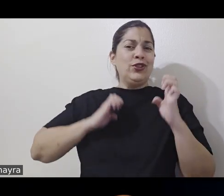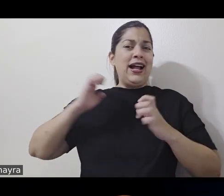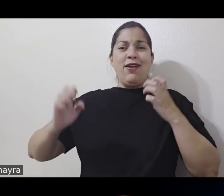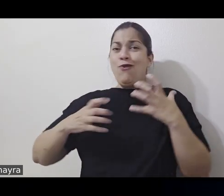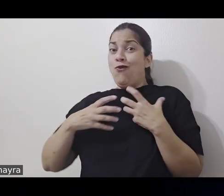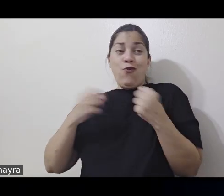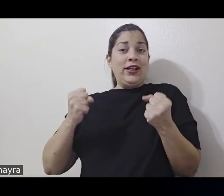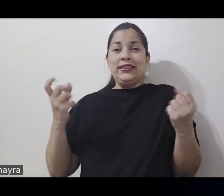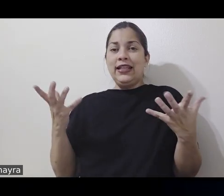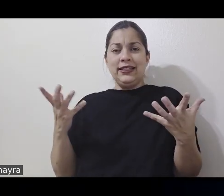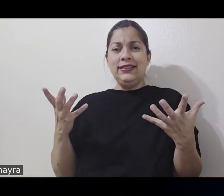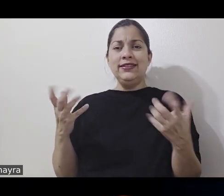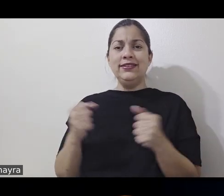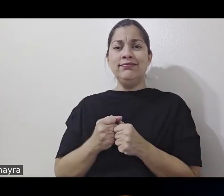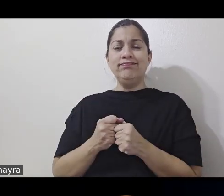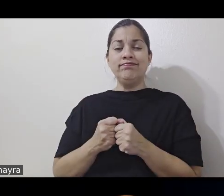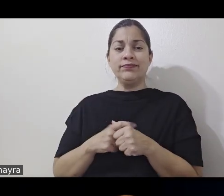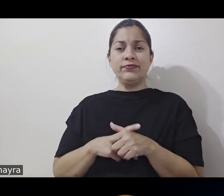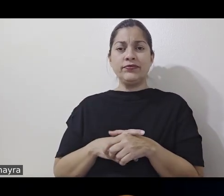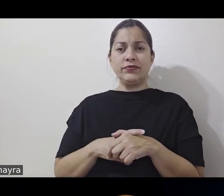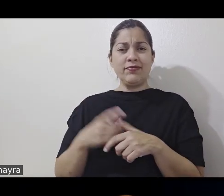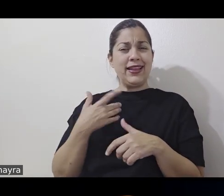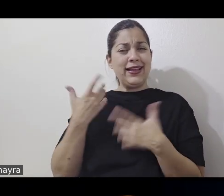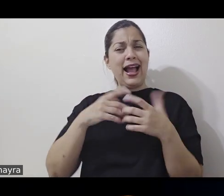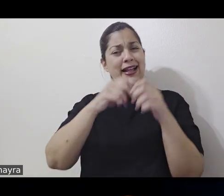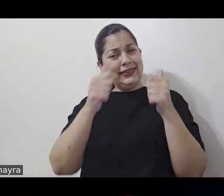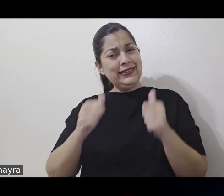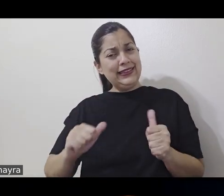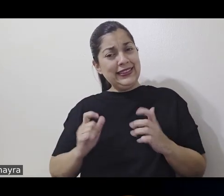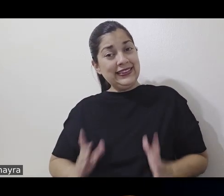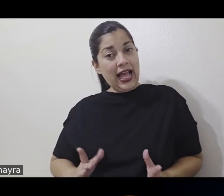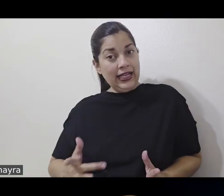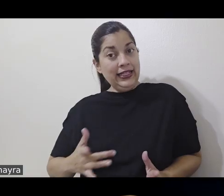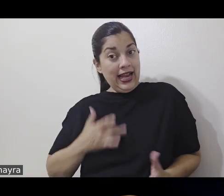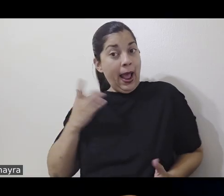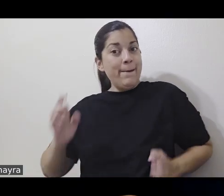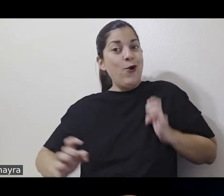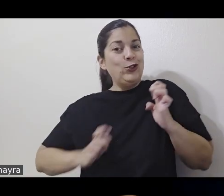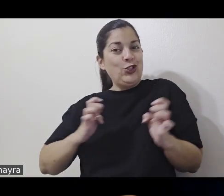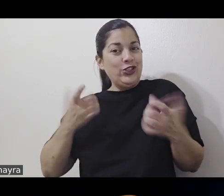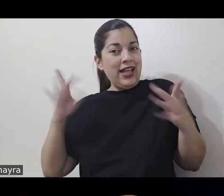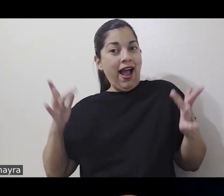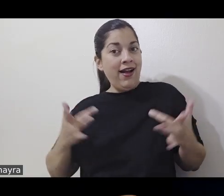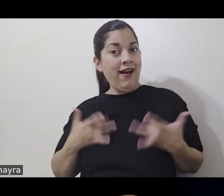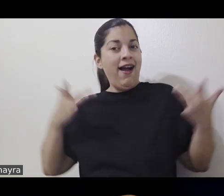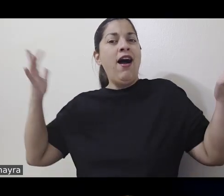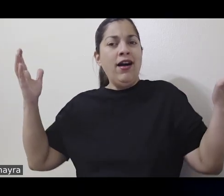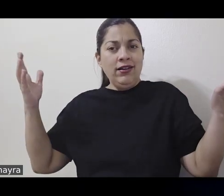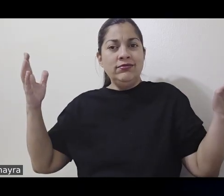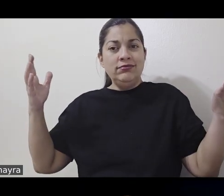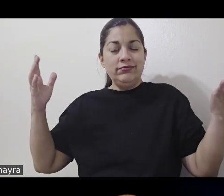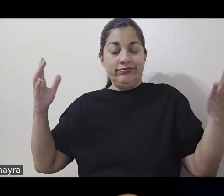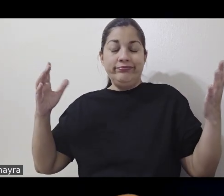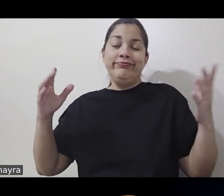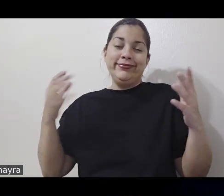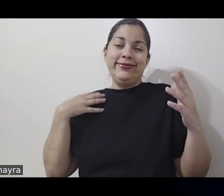fuertes que el artista que tiene la emoción de por sí exaltada le afecta